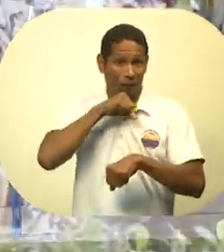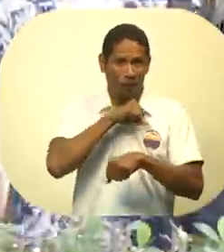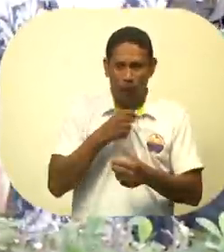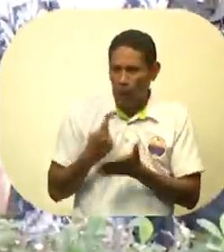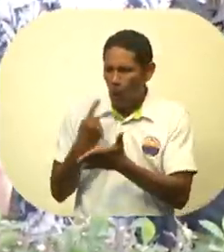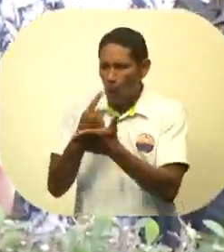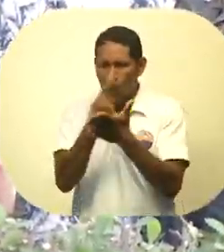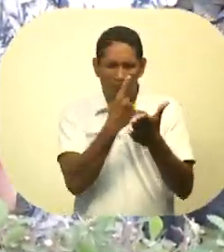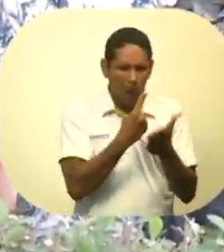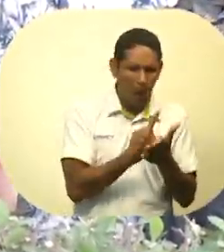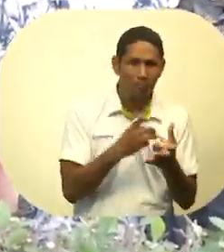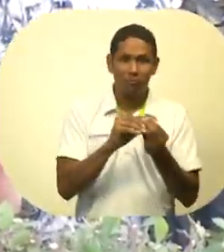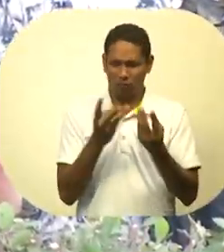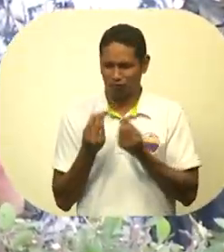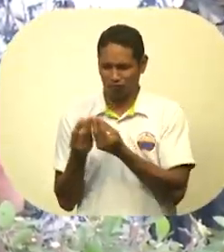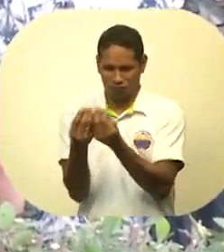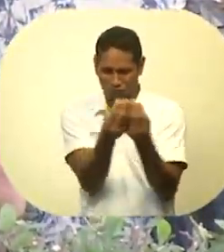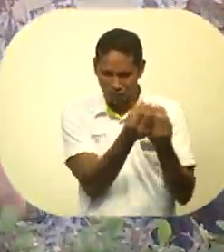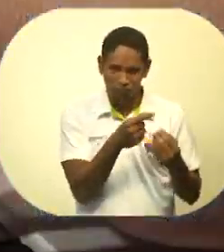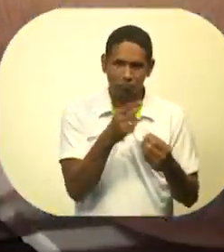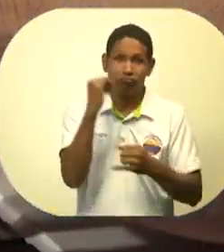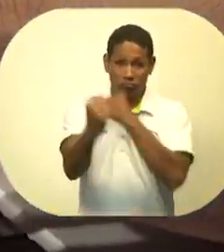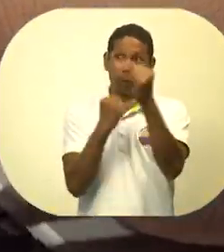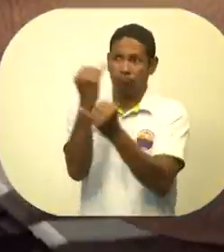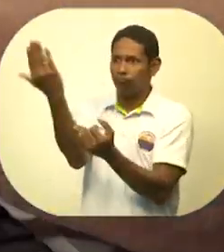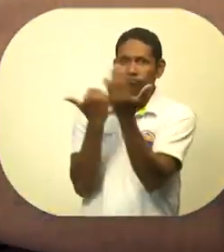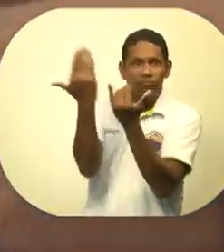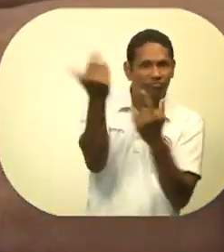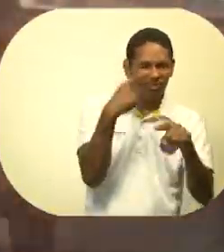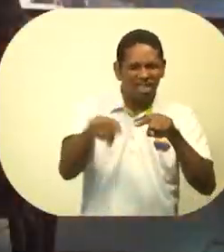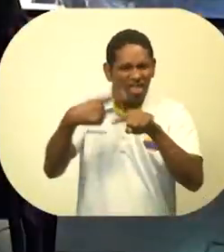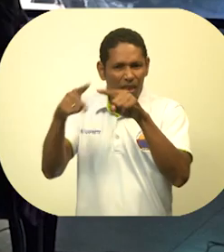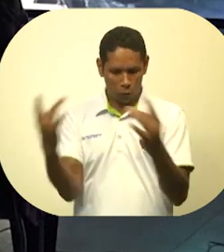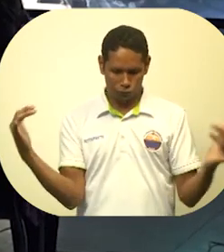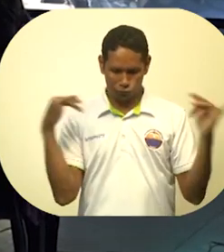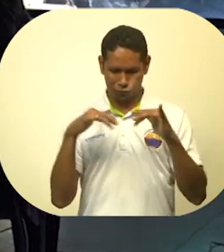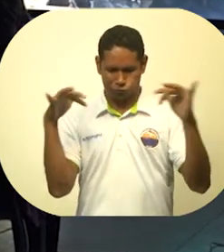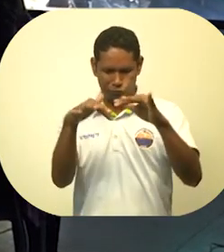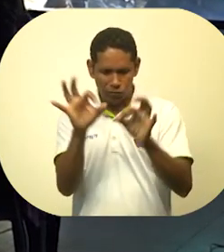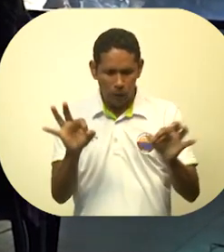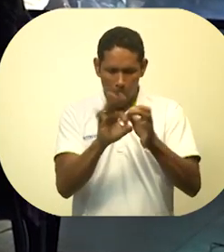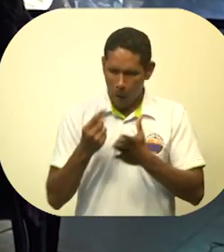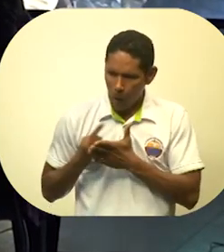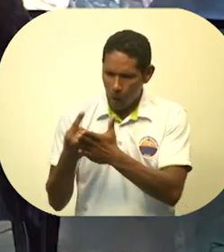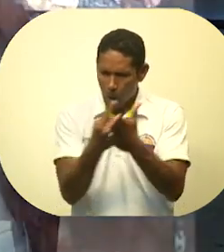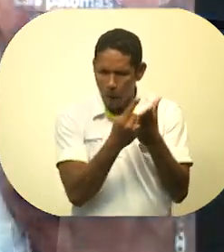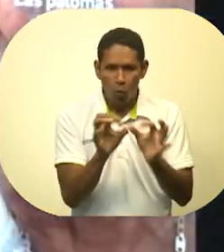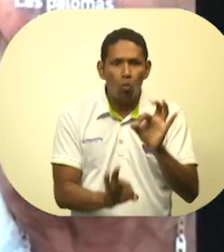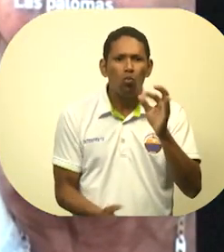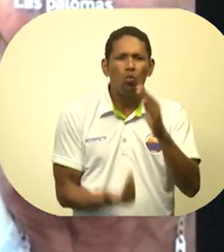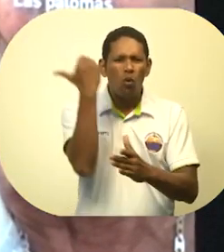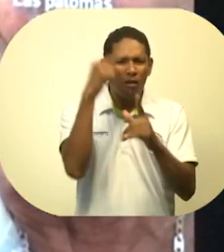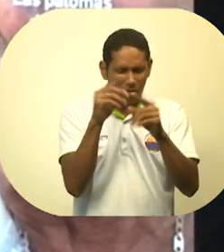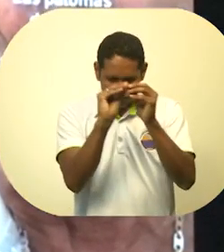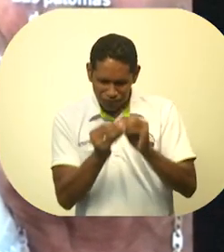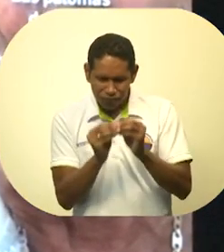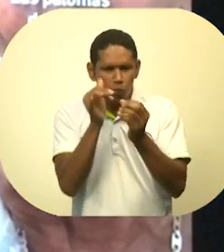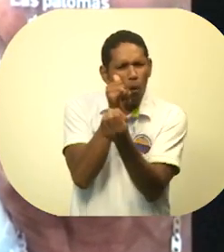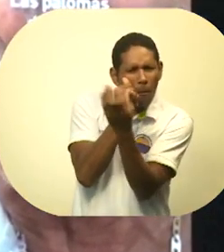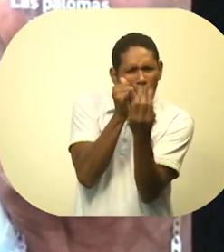Vera Salazar, así como de más directivos y mentores nacionales e internacionales, se convirtió en un sólido argumento para crear nuevas